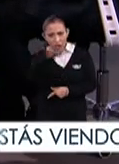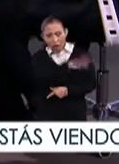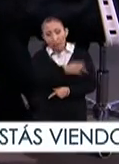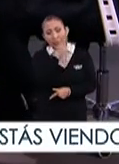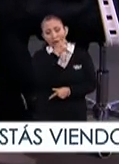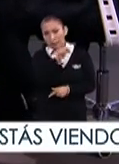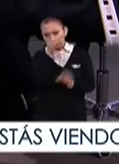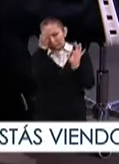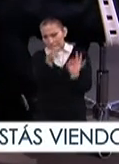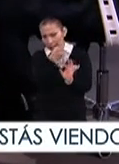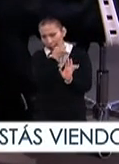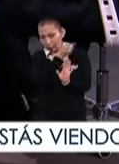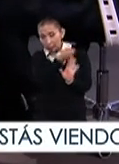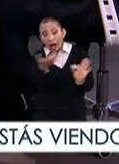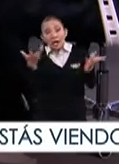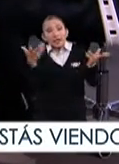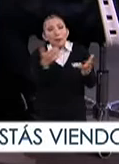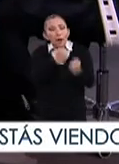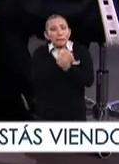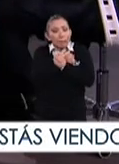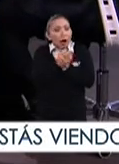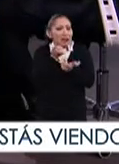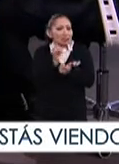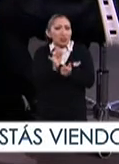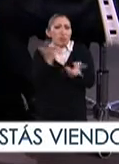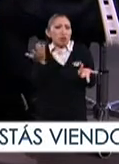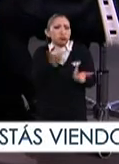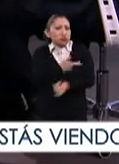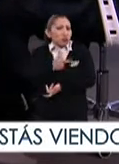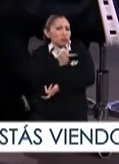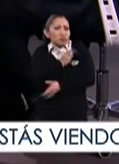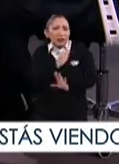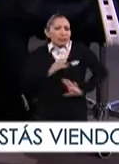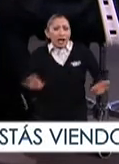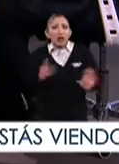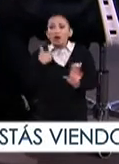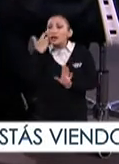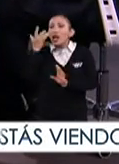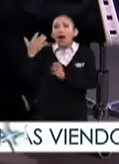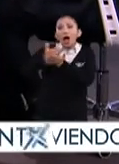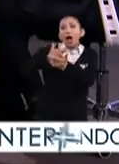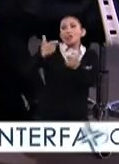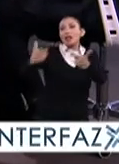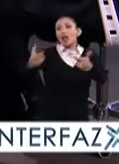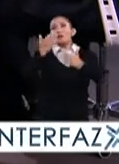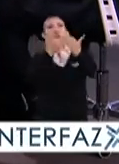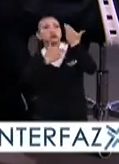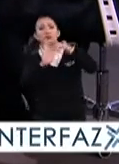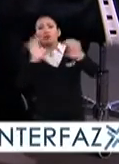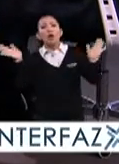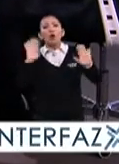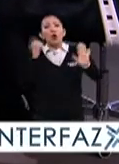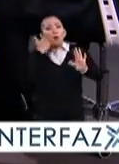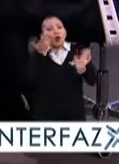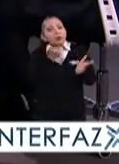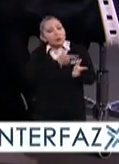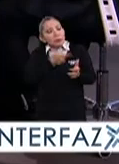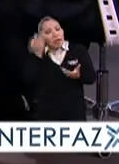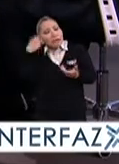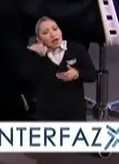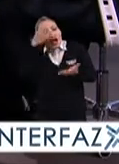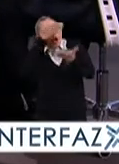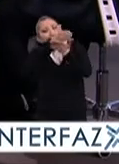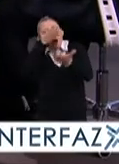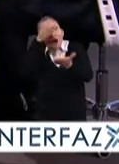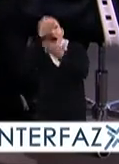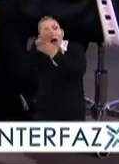dice textualmente que lo están haciendo por amor al arte, no por dinero ni por fama, claro, sino simplemente por el viaje que